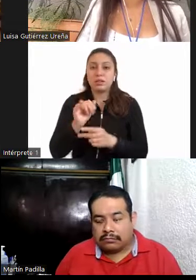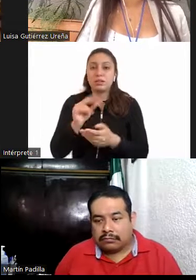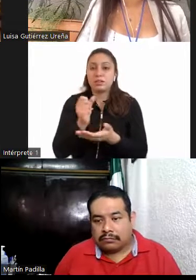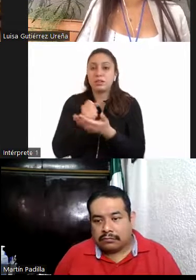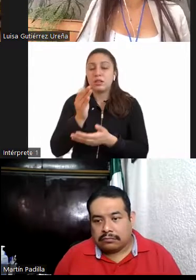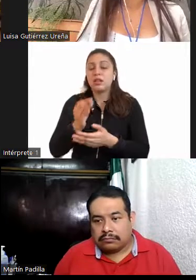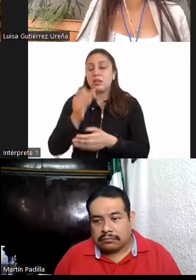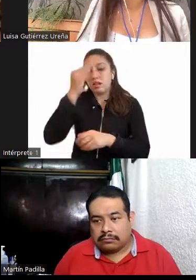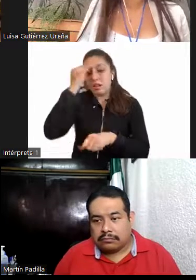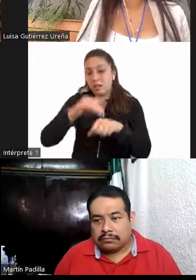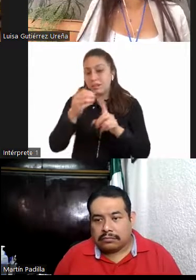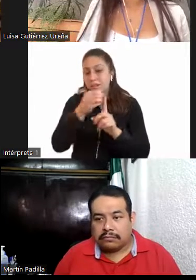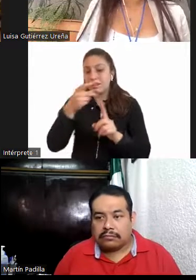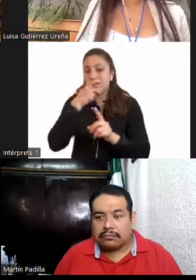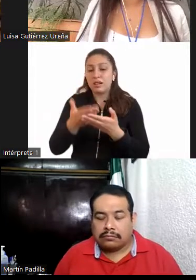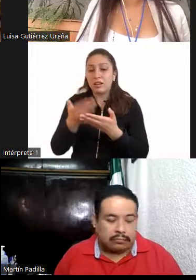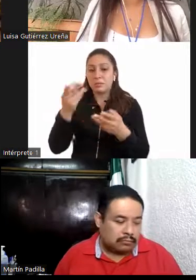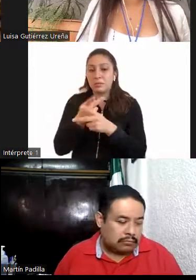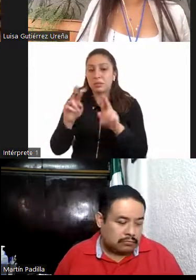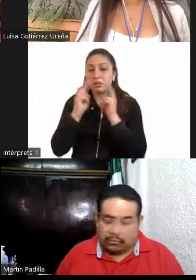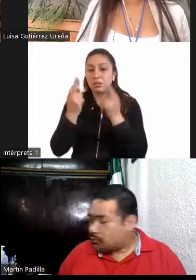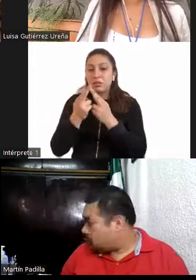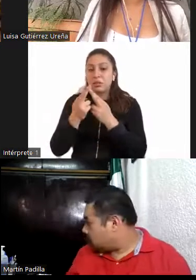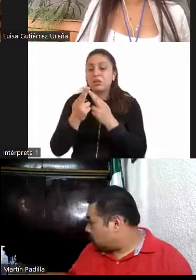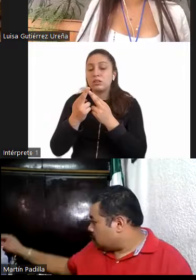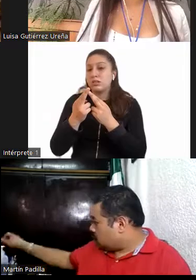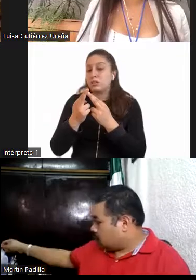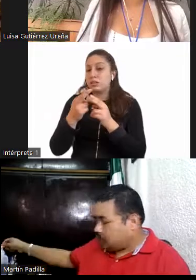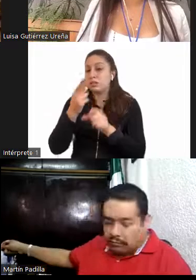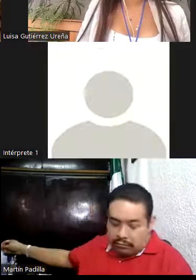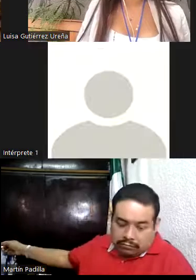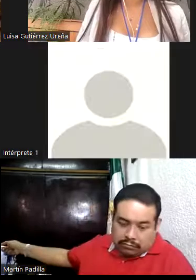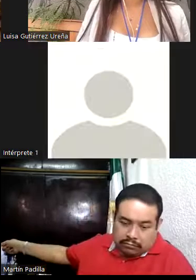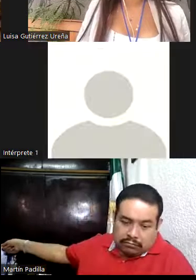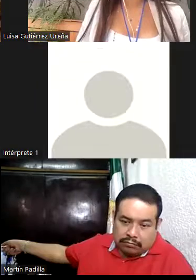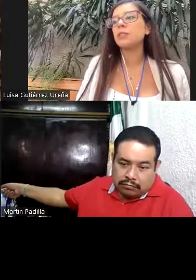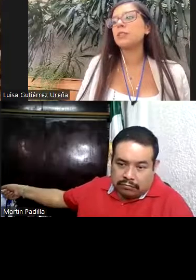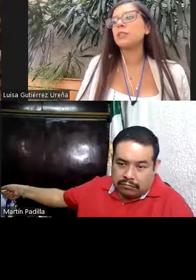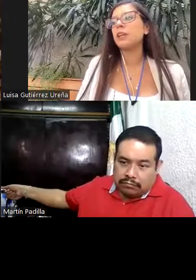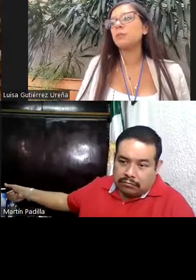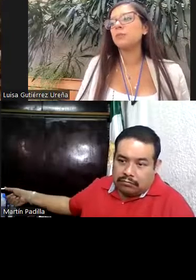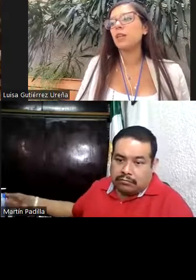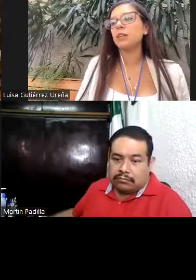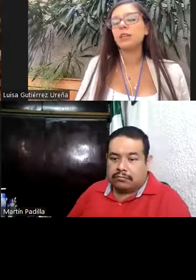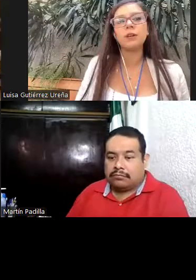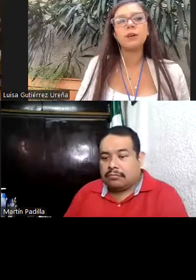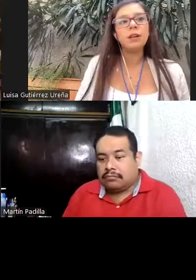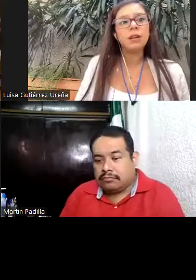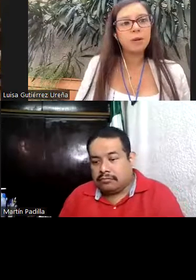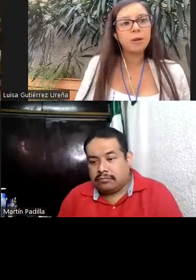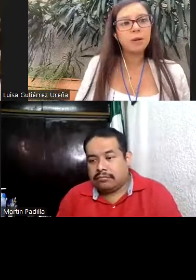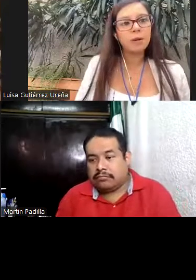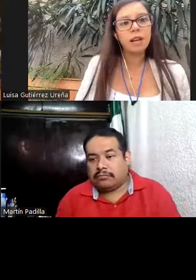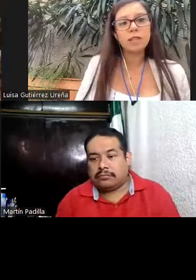sesión ordinaria de la Comisión Integral del Agua, la cual fue distribuida plenamente con oportunidad, le solicitaría al diputado secretario,